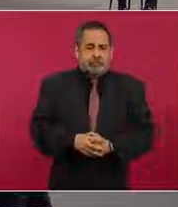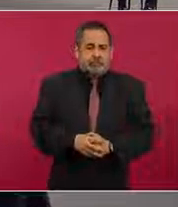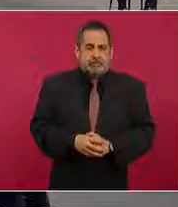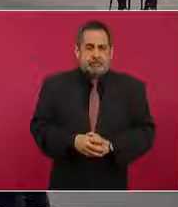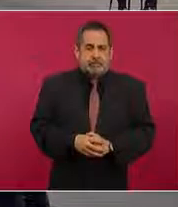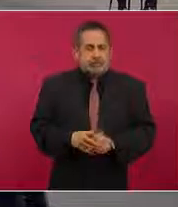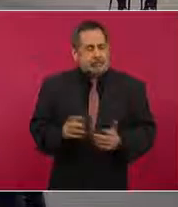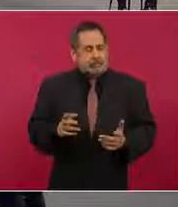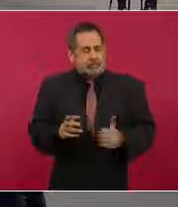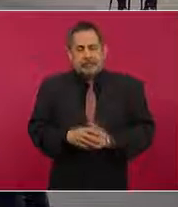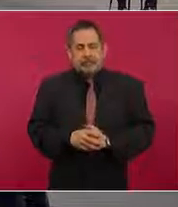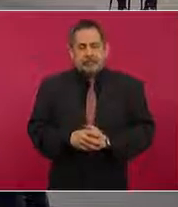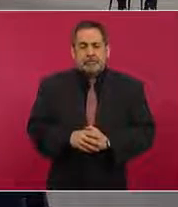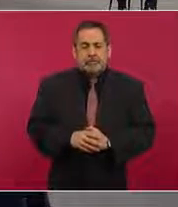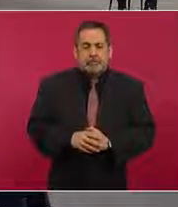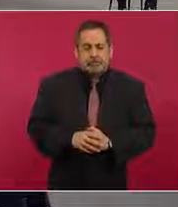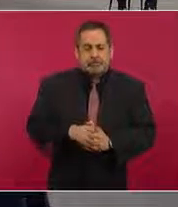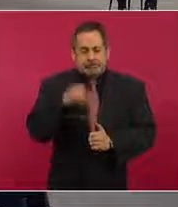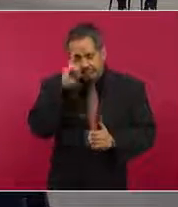Yo creo que